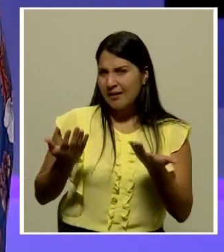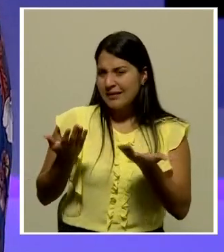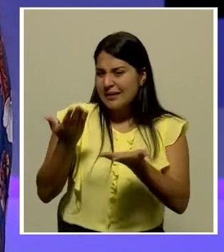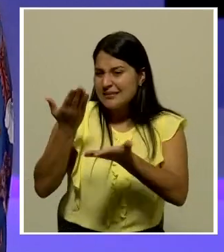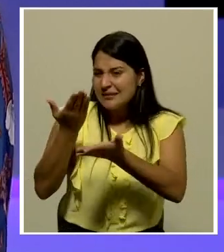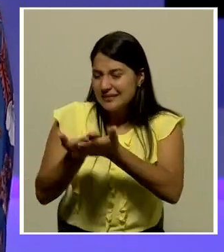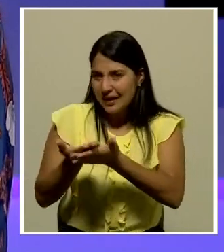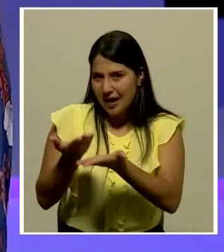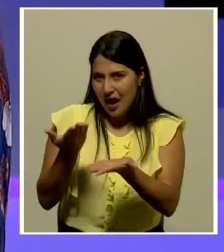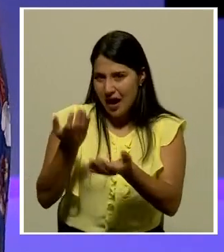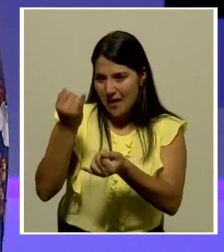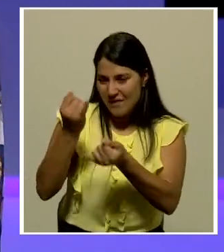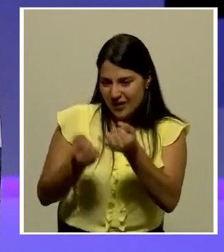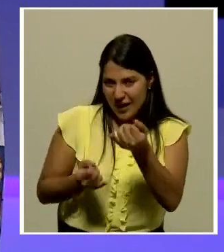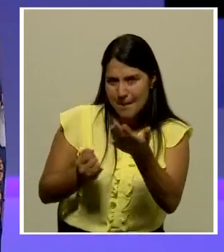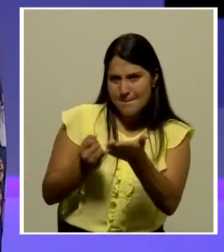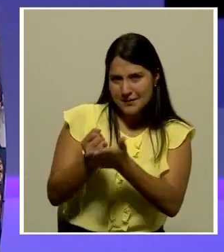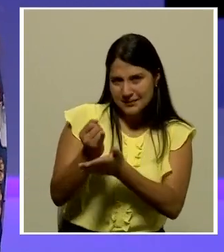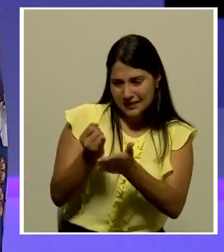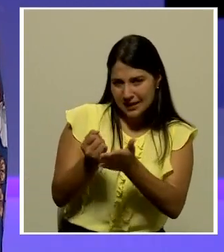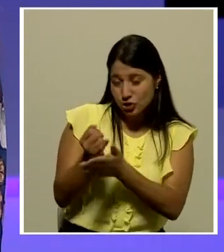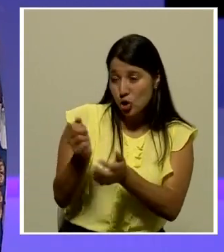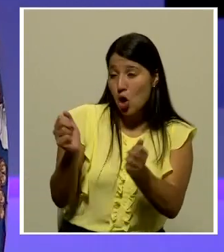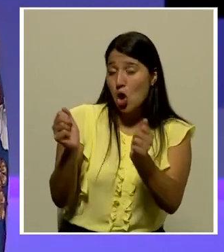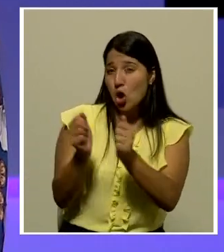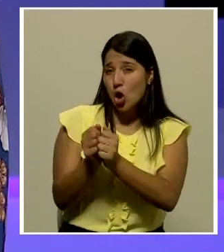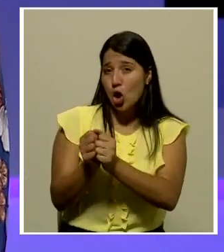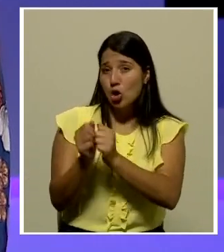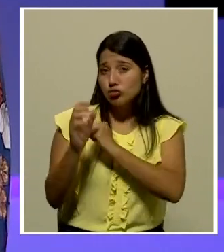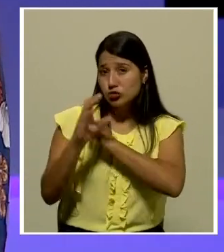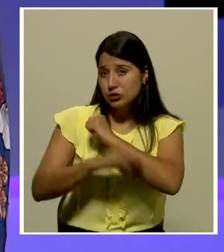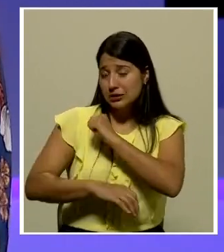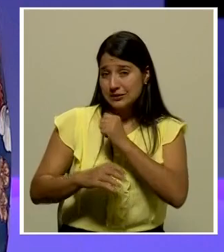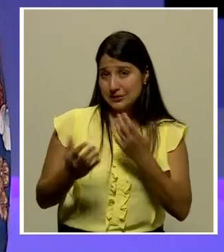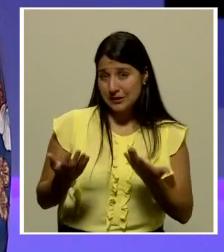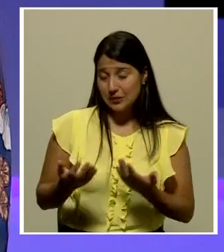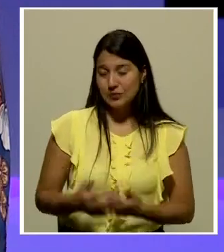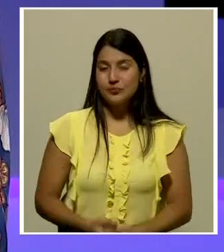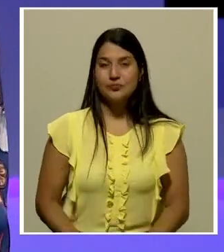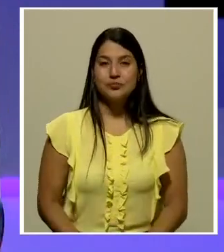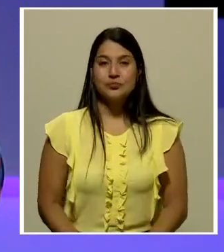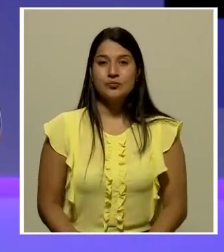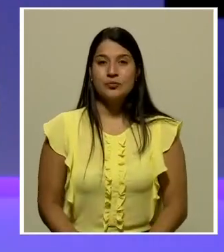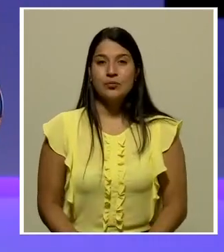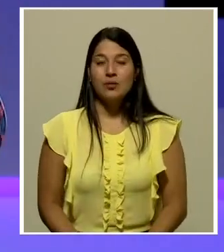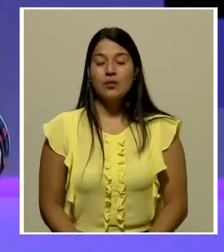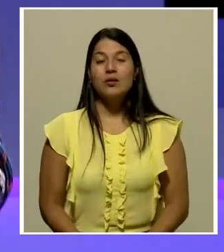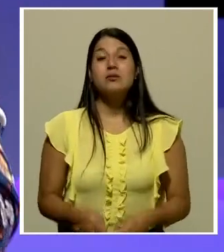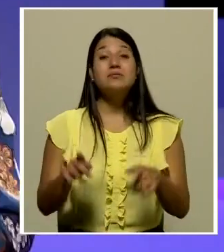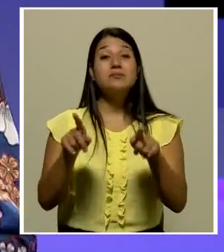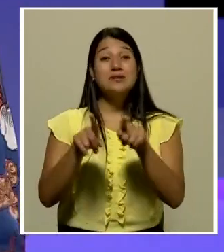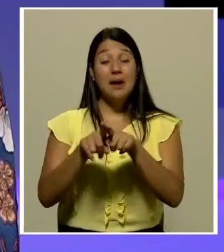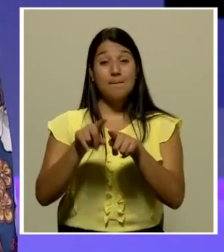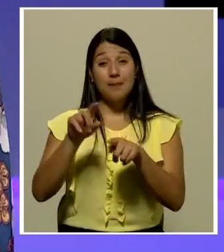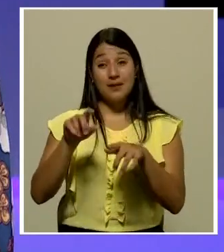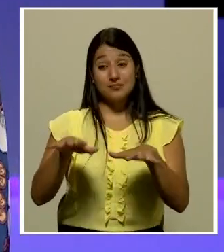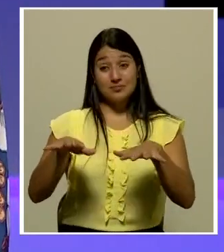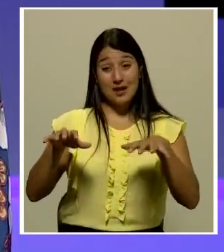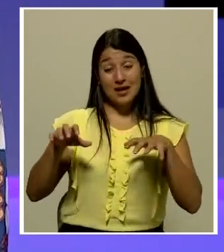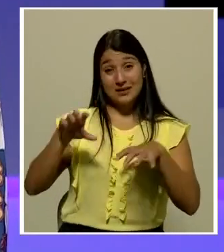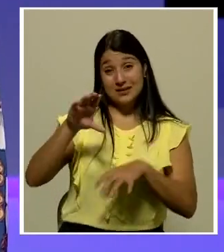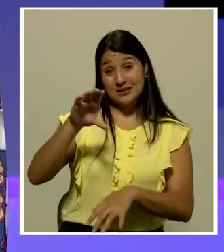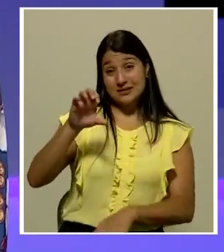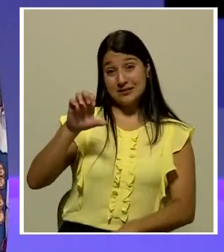buen puerto, si se quiere, con una acusación en estos casos. Incluso en el caso de don Celso, ahora